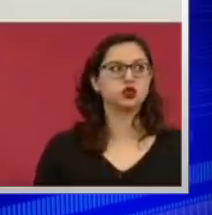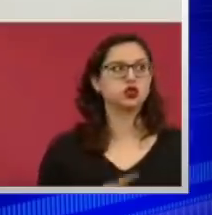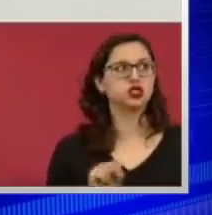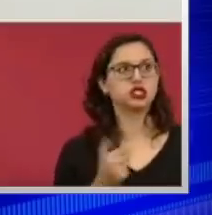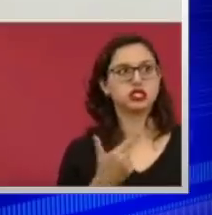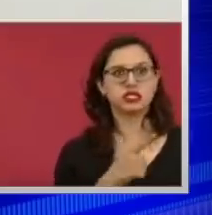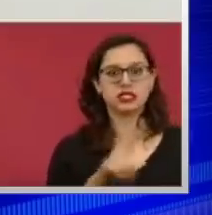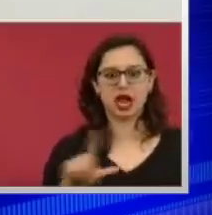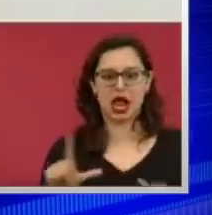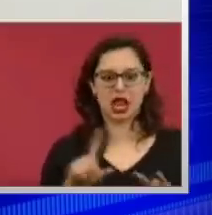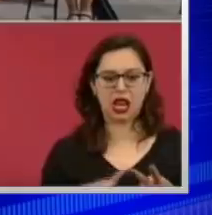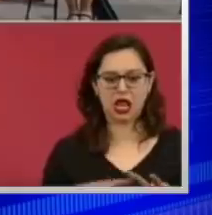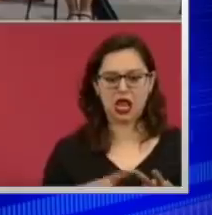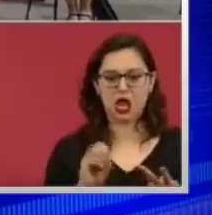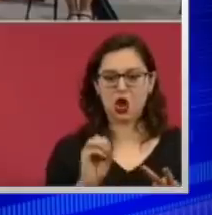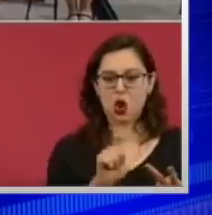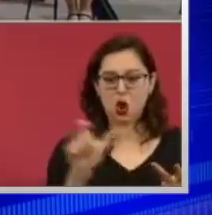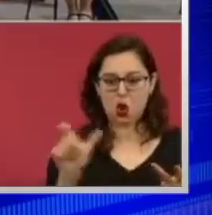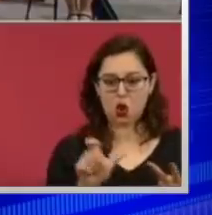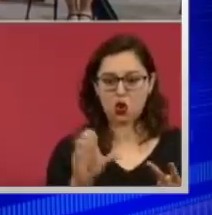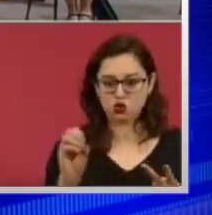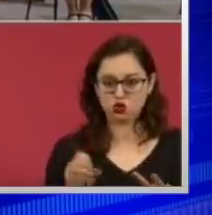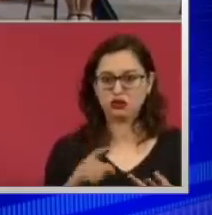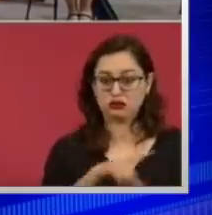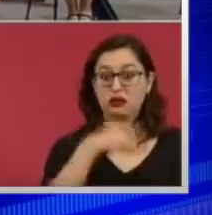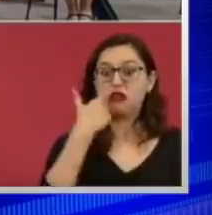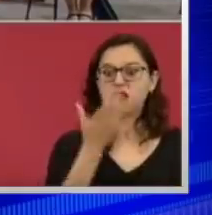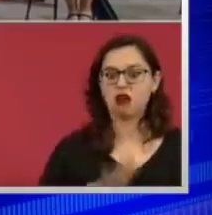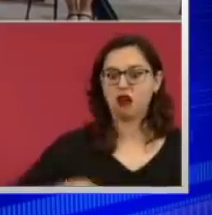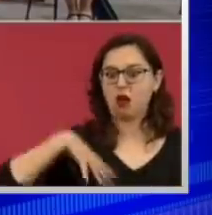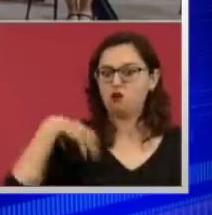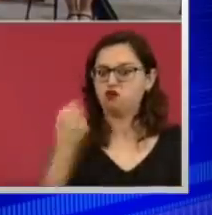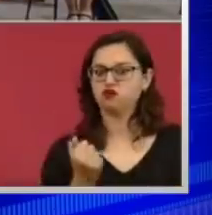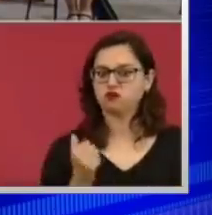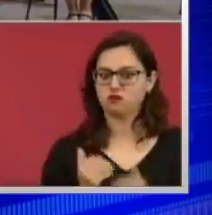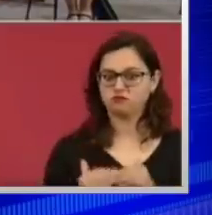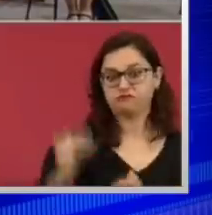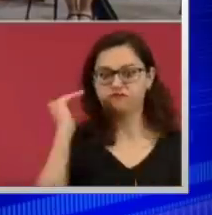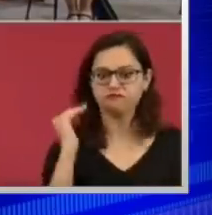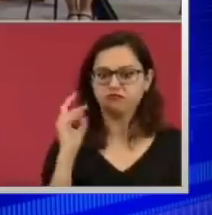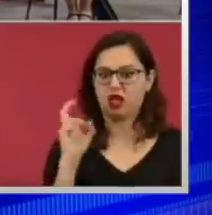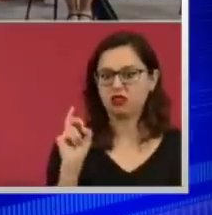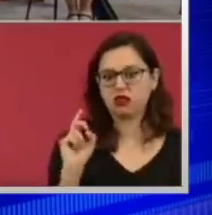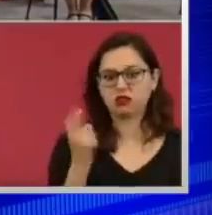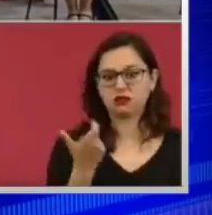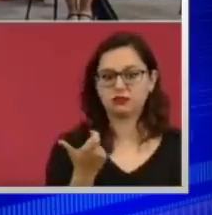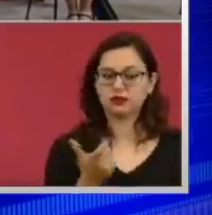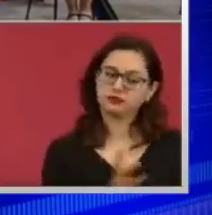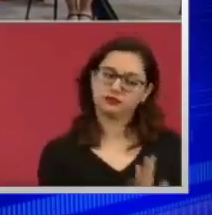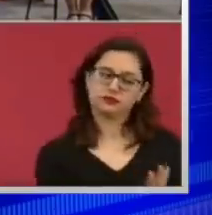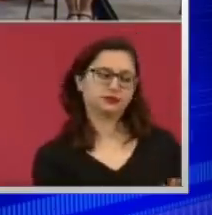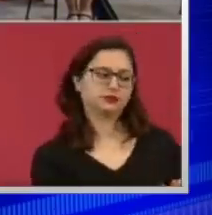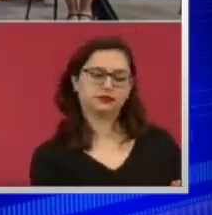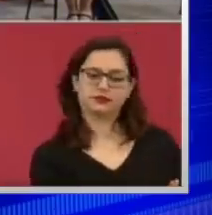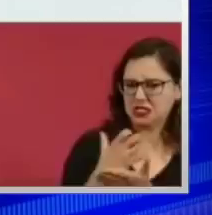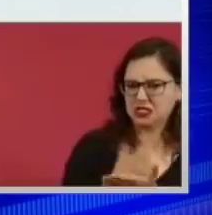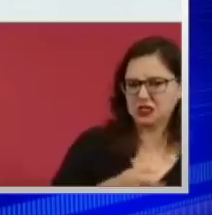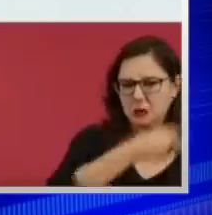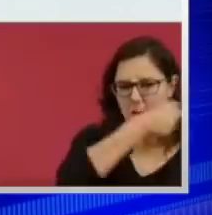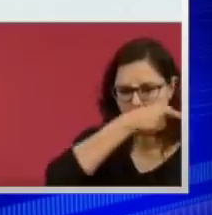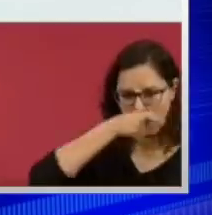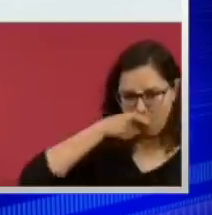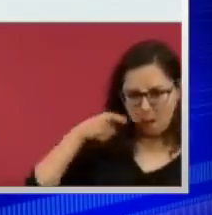unas de Oxxo y demás pues ya no ya entendieron que no es lo mismo No es así de que voy a aprovechar